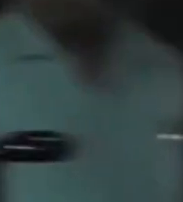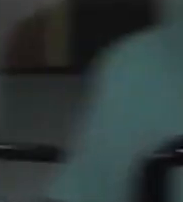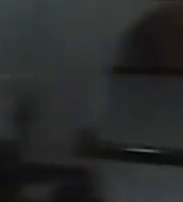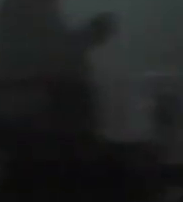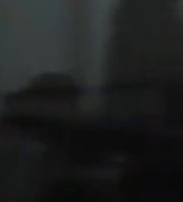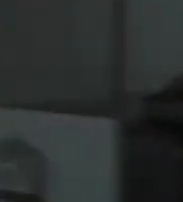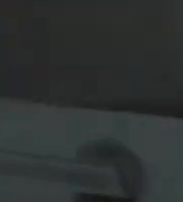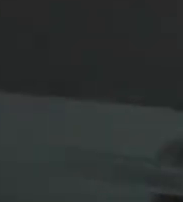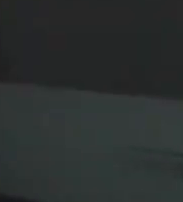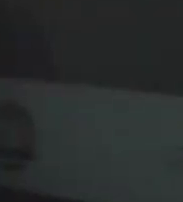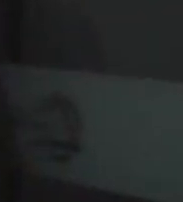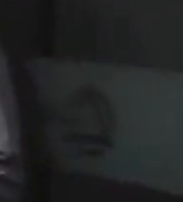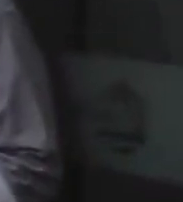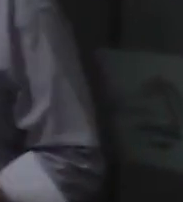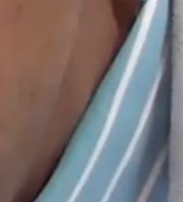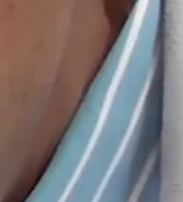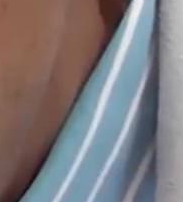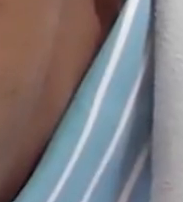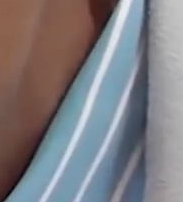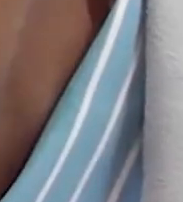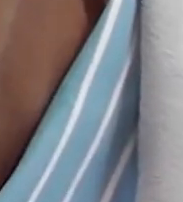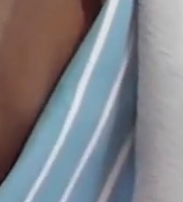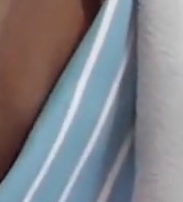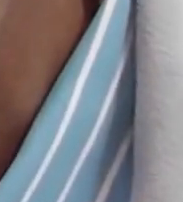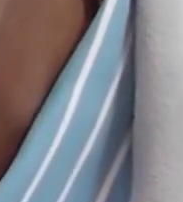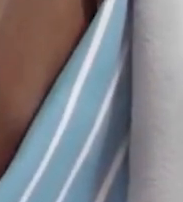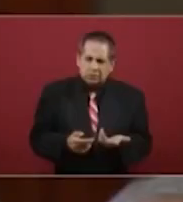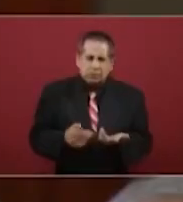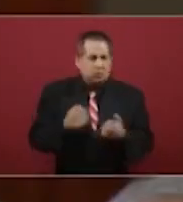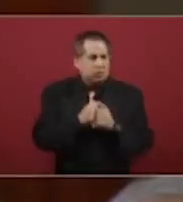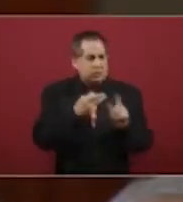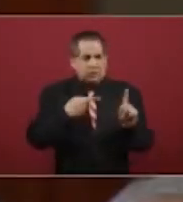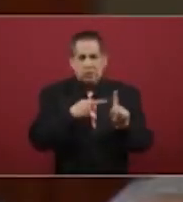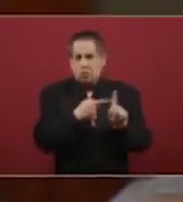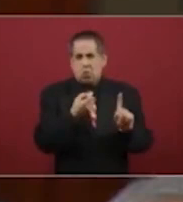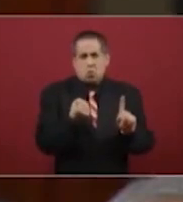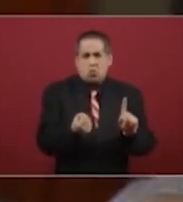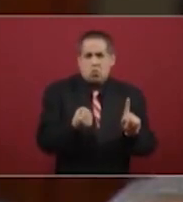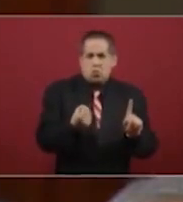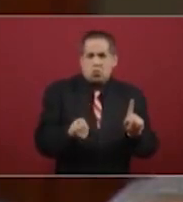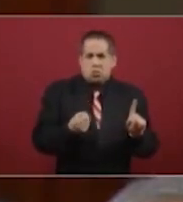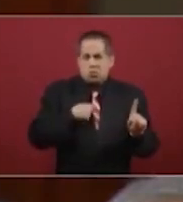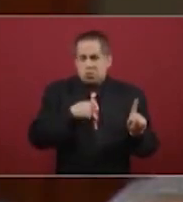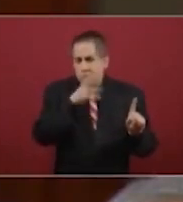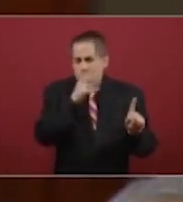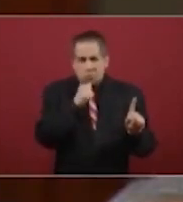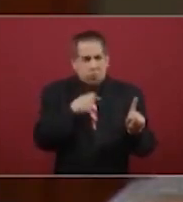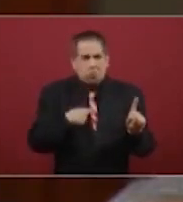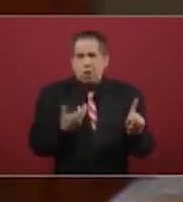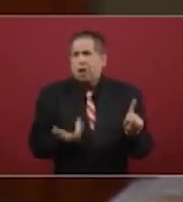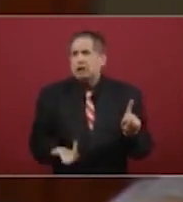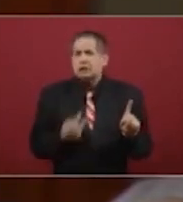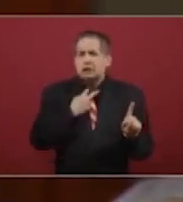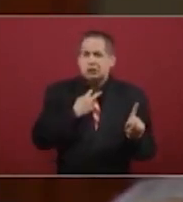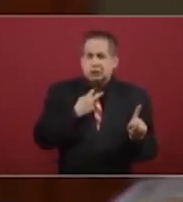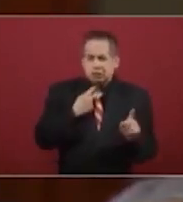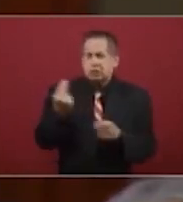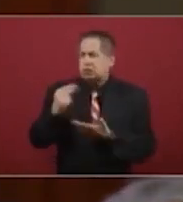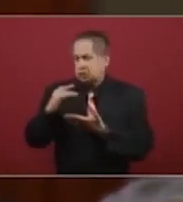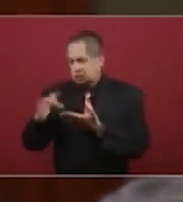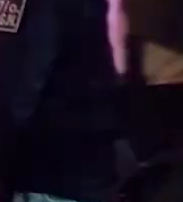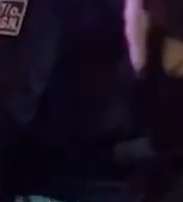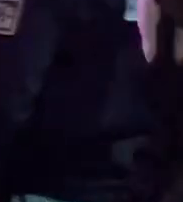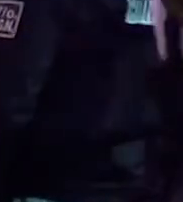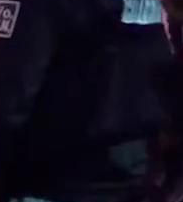cercano del presidente lópez obrador contra este poderoso personaje nada un poco nada puedo hacer sin su apoyo señor